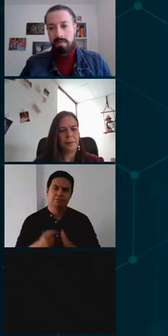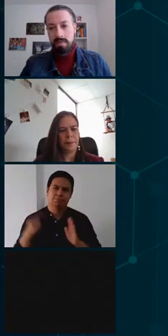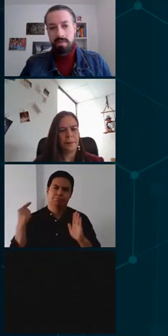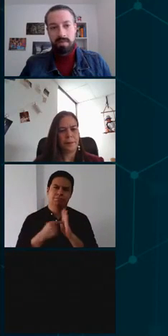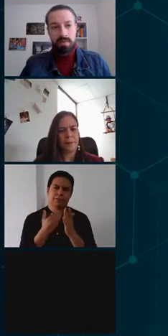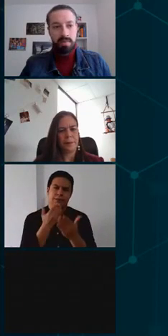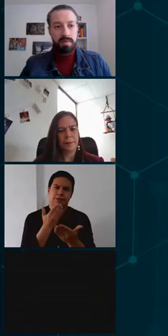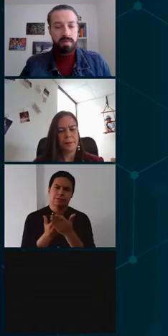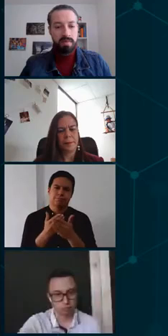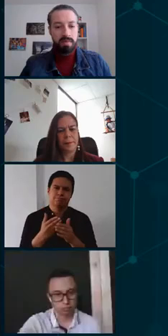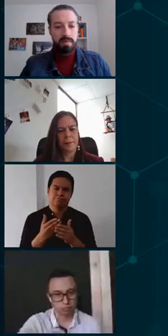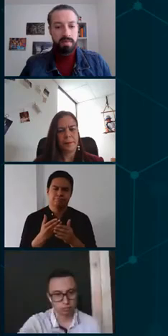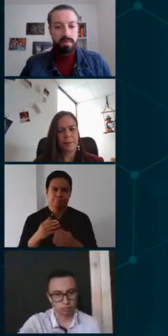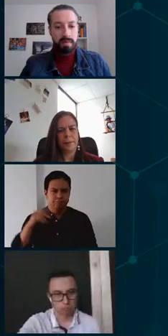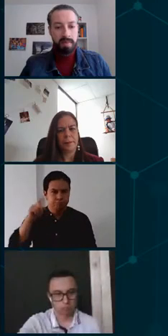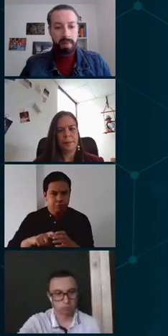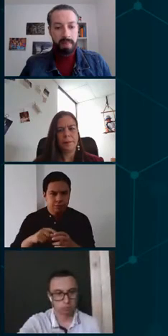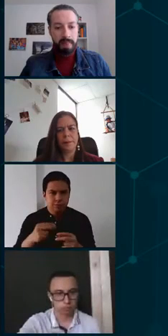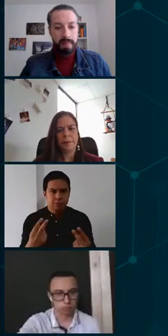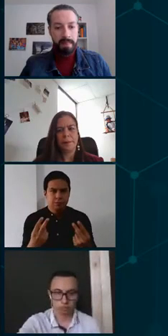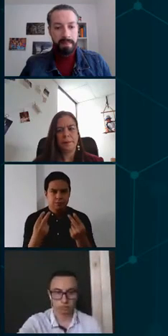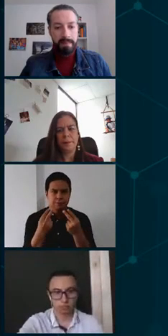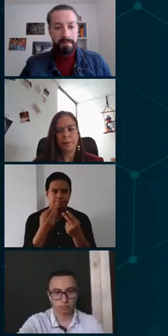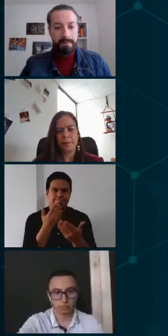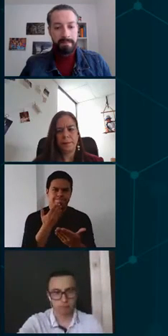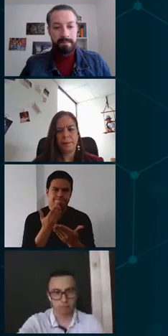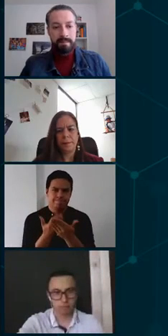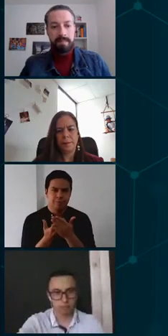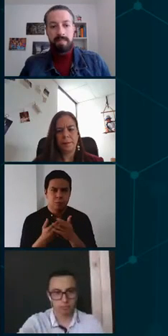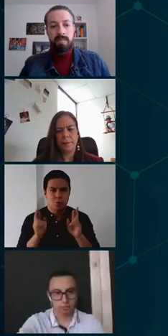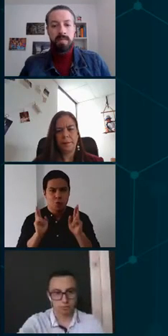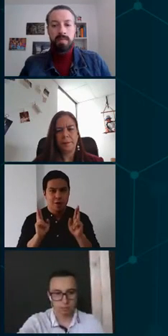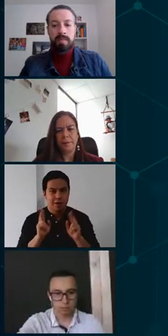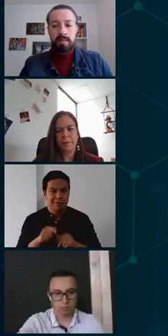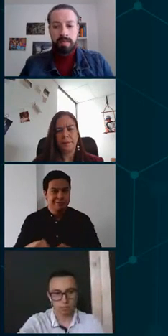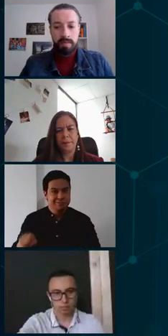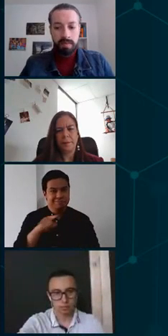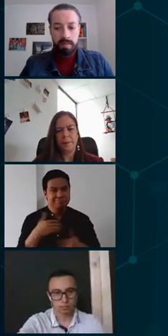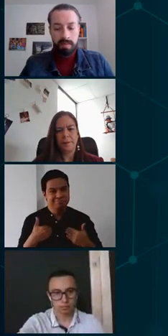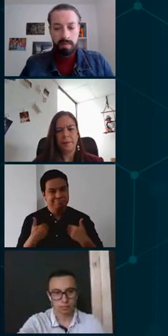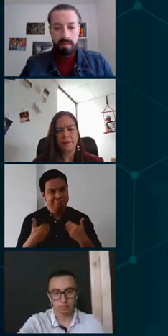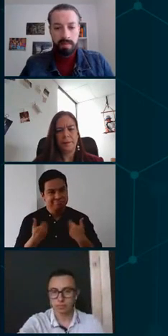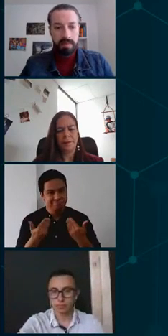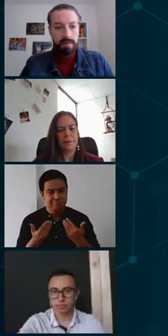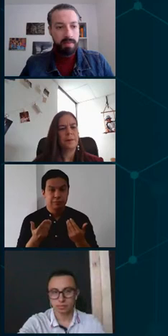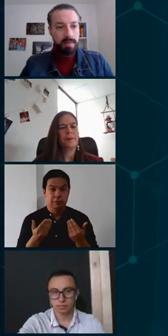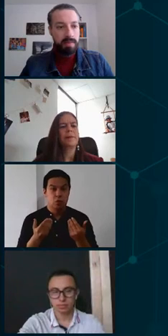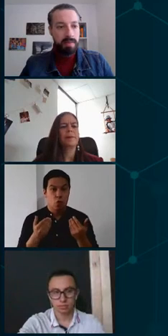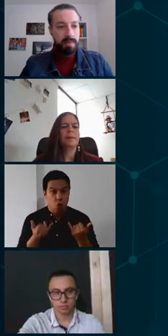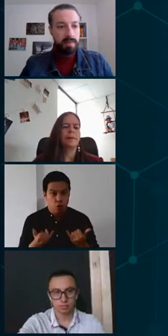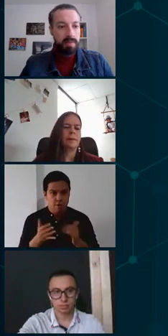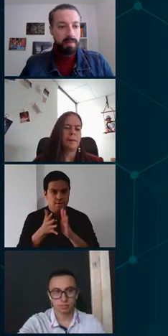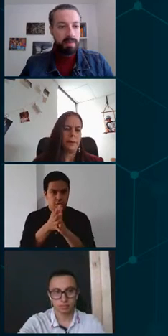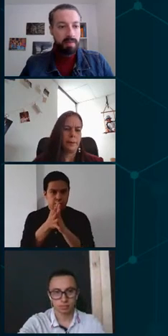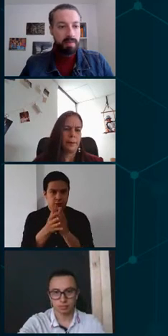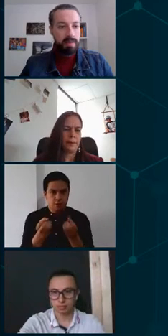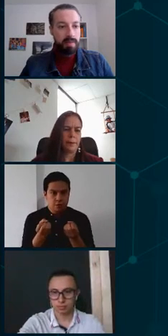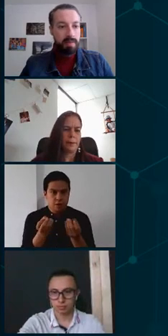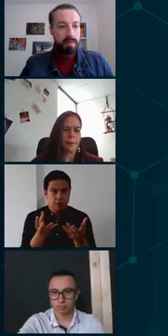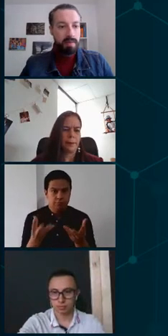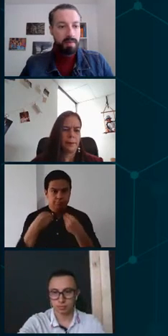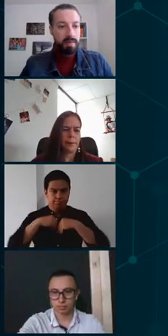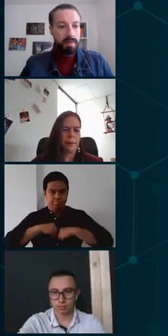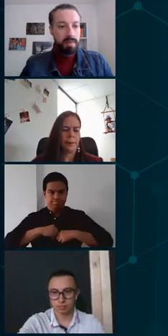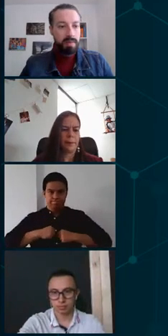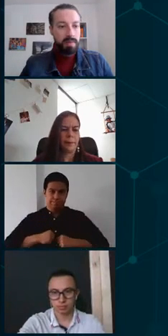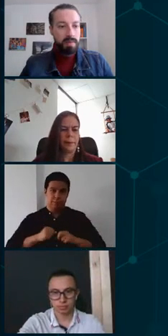acompañado. Esperamos que este espacio, pues, haya sido de aporte para ustedes. Tienen